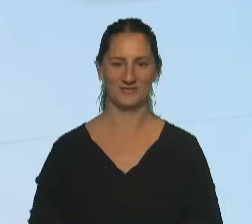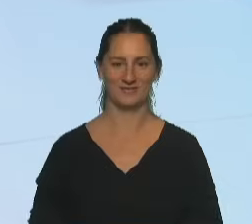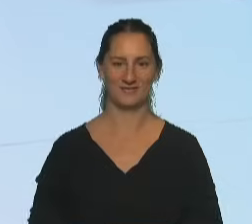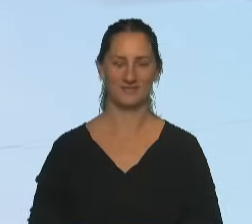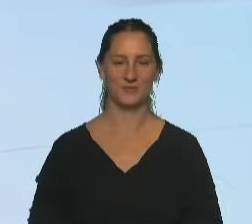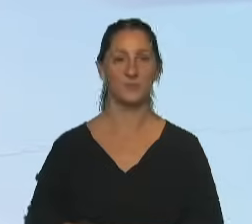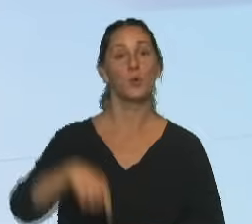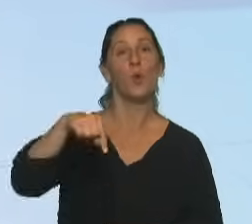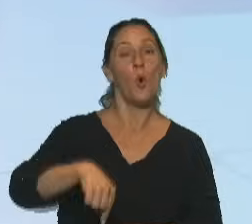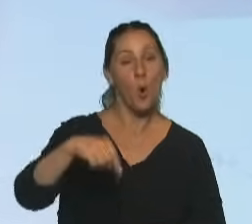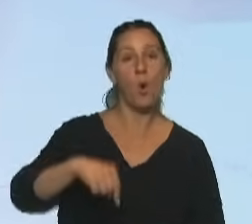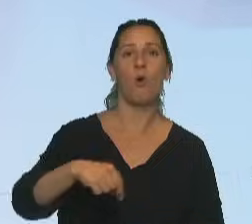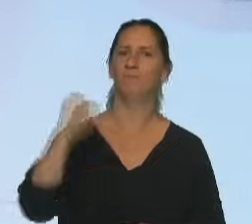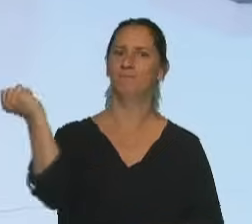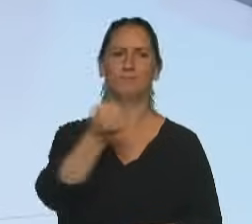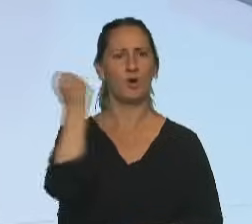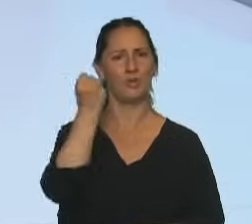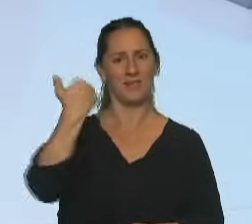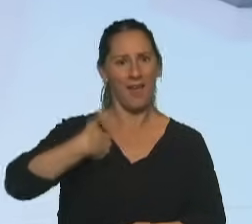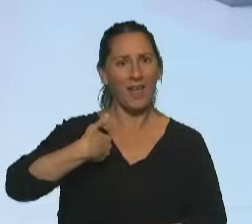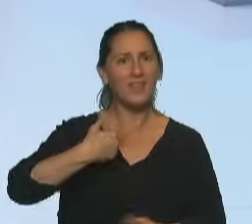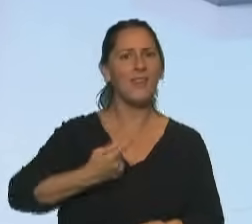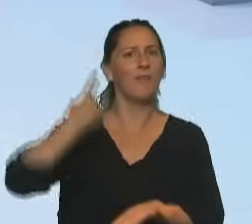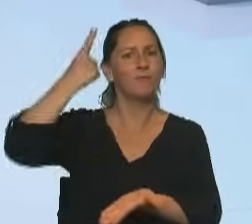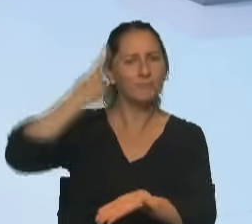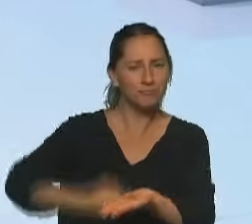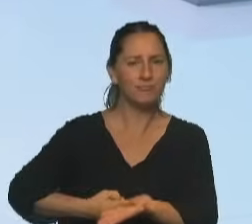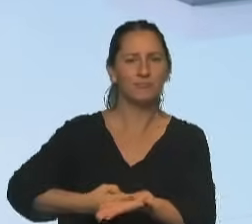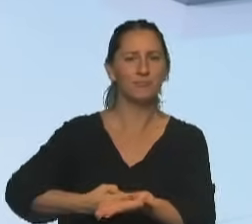En esta histórica Argentina que decide,